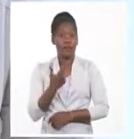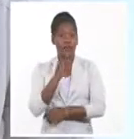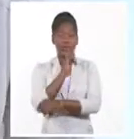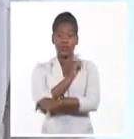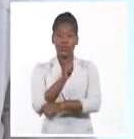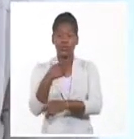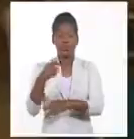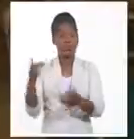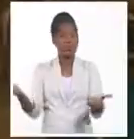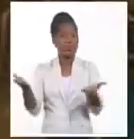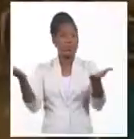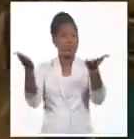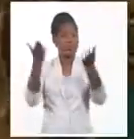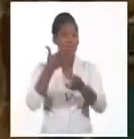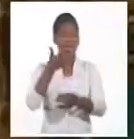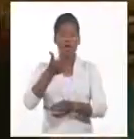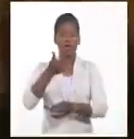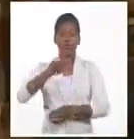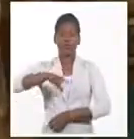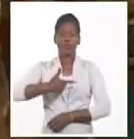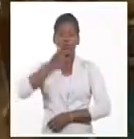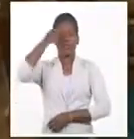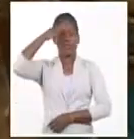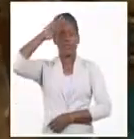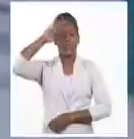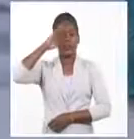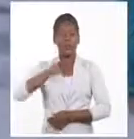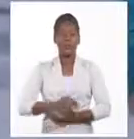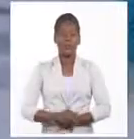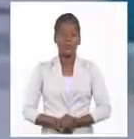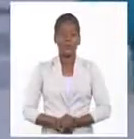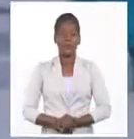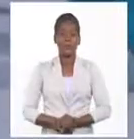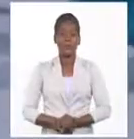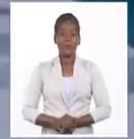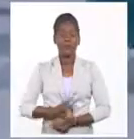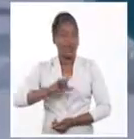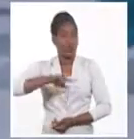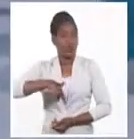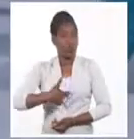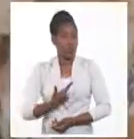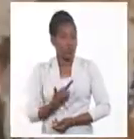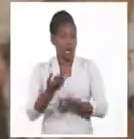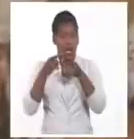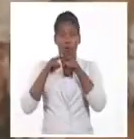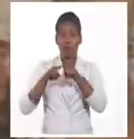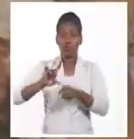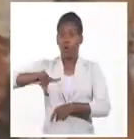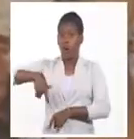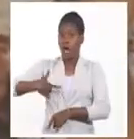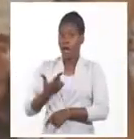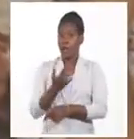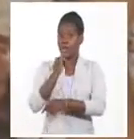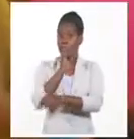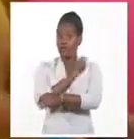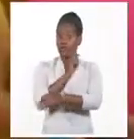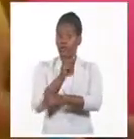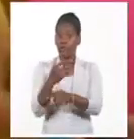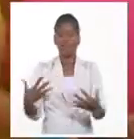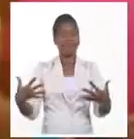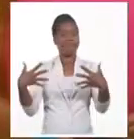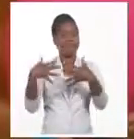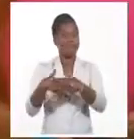de gloria les espera. La cultura y el arte cubanos se multiplican con el quehacer de cada instructor de arte, que siembra desde la